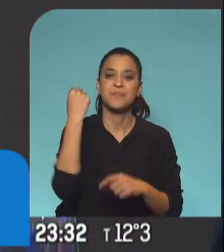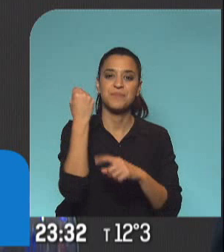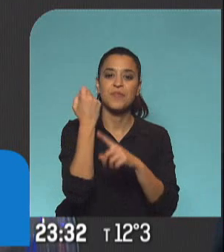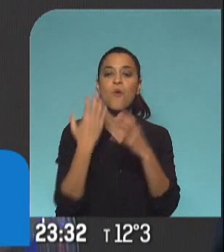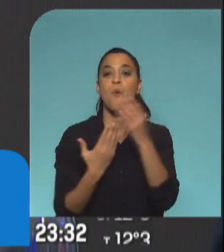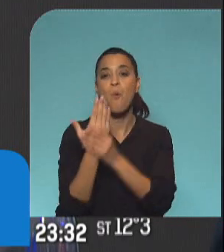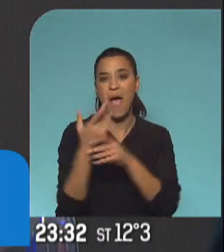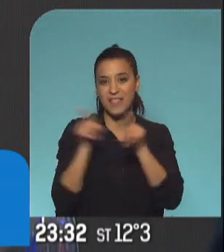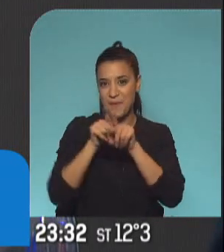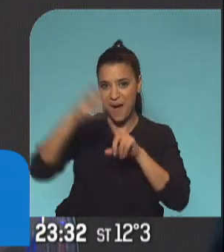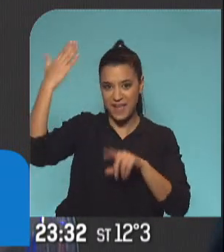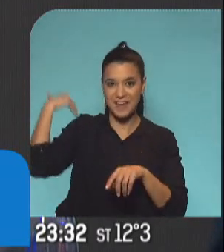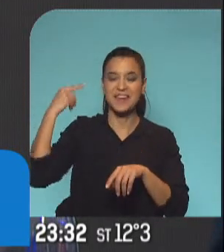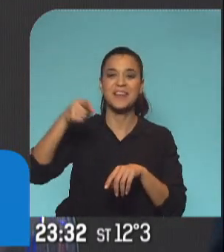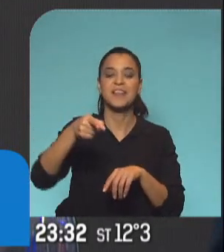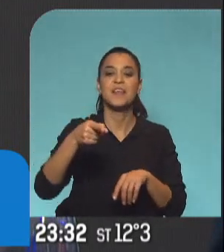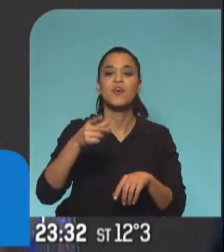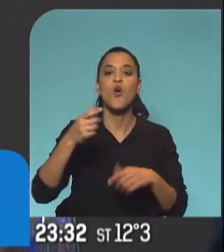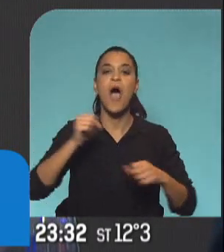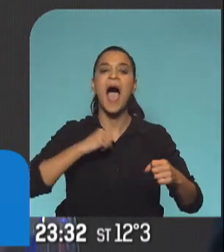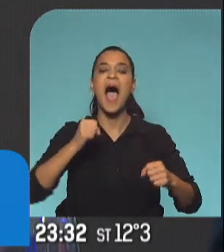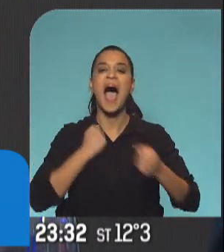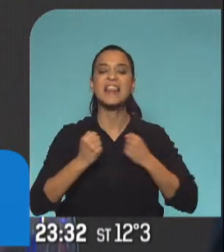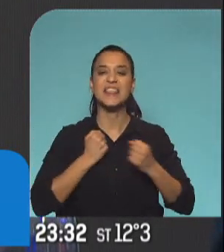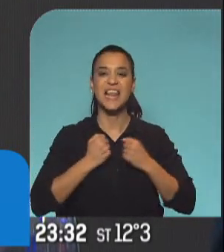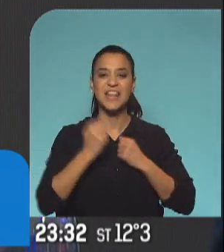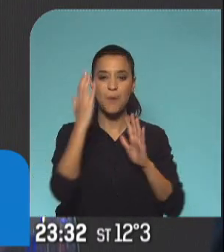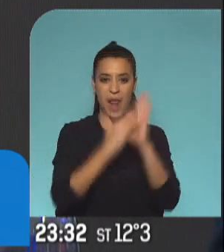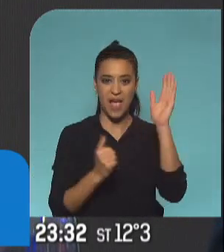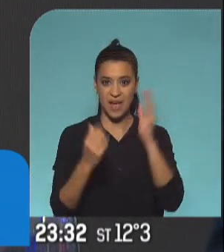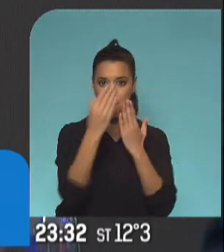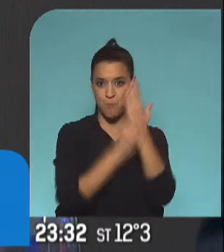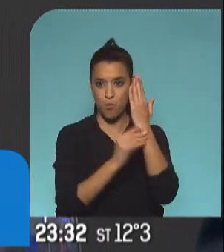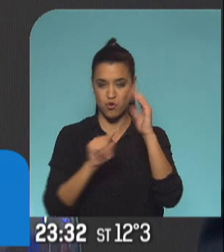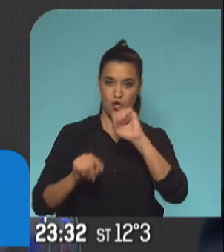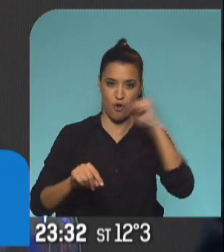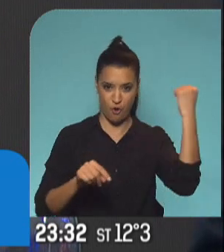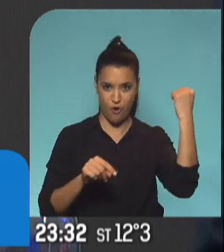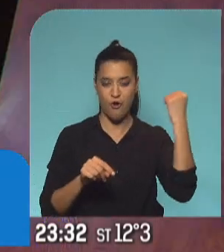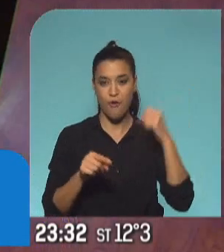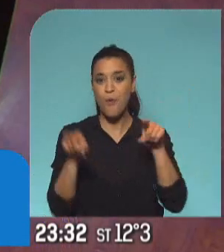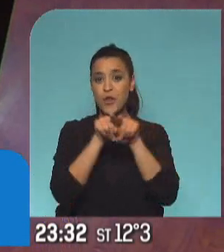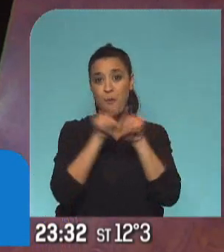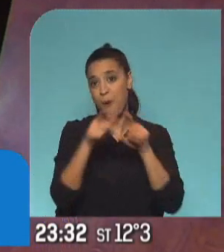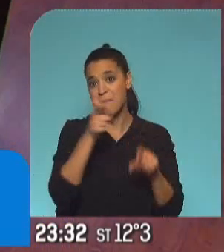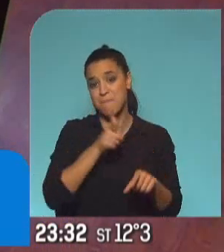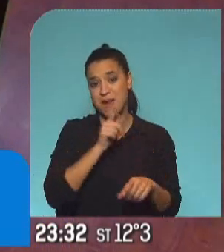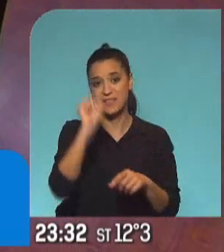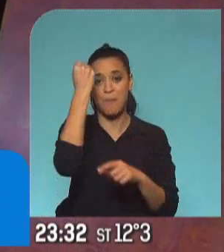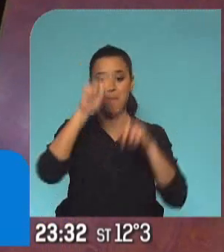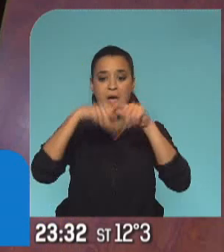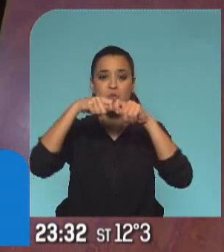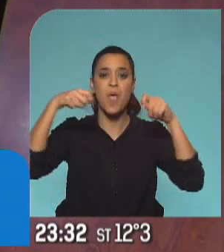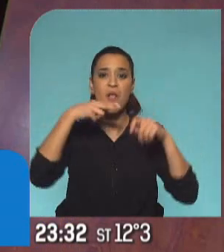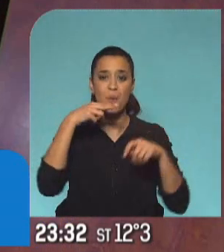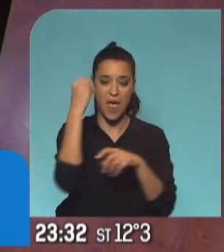el guante y con el otro atleta blanco que también se puso el puño pero en la otra Y mano. un golpe de efecto interesante. golpe de efecto. Exacto, la ley, es ¿no? el Que único era que